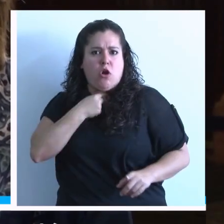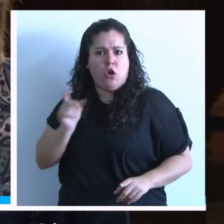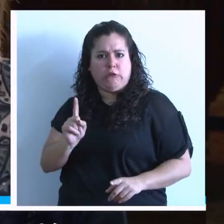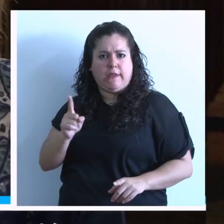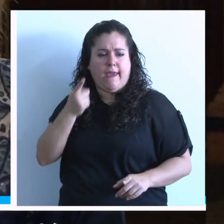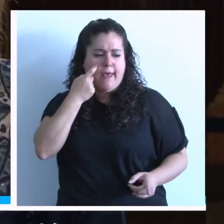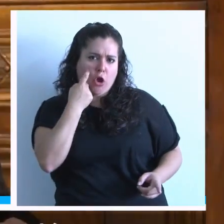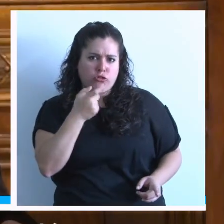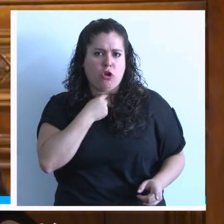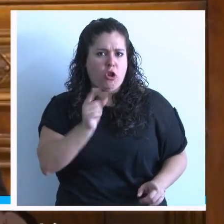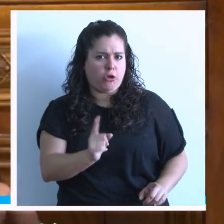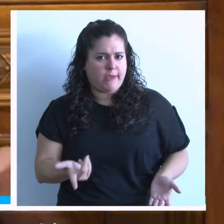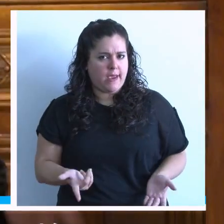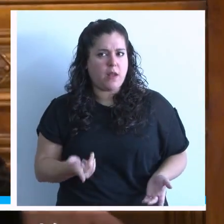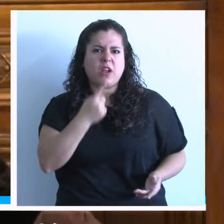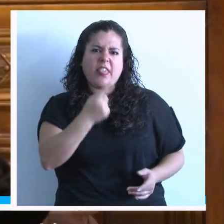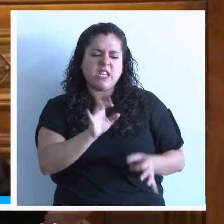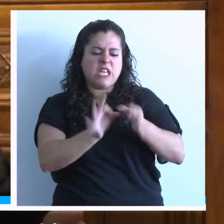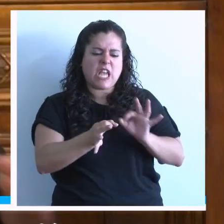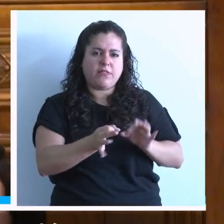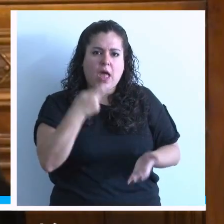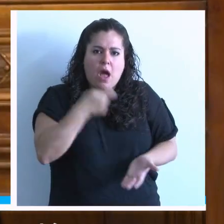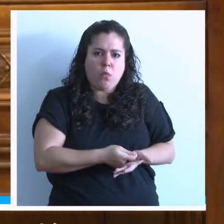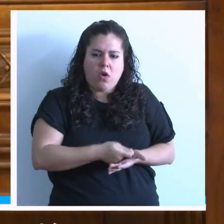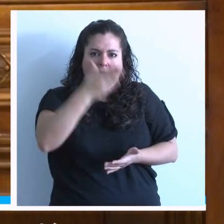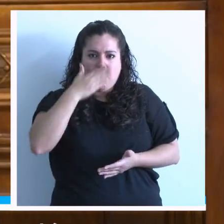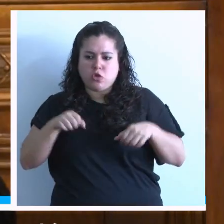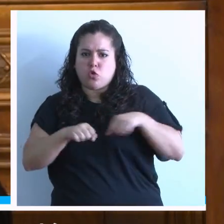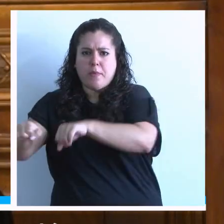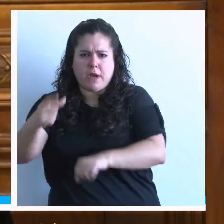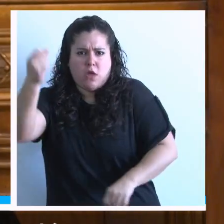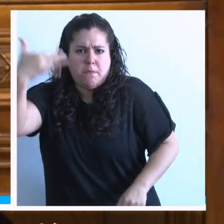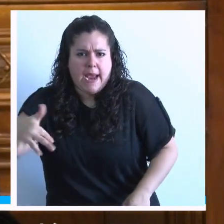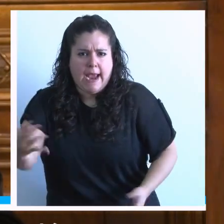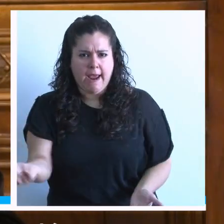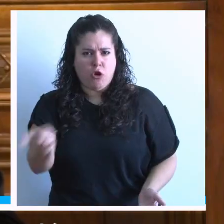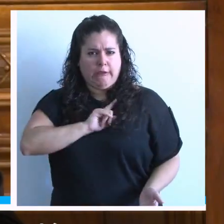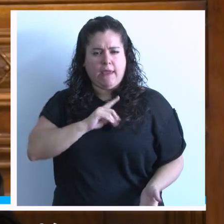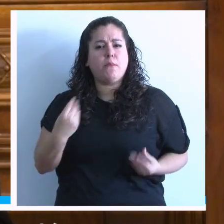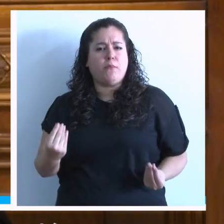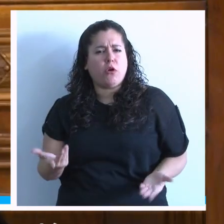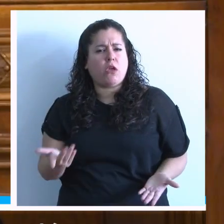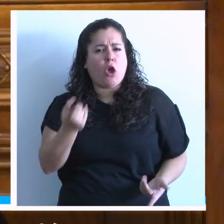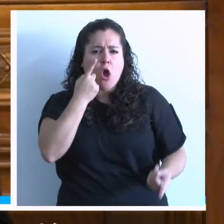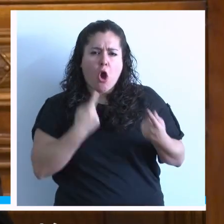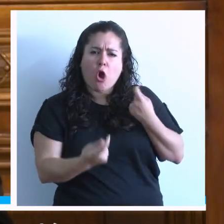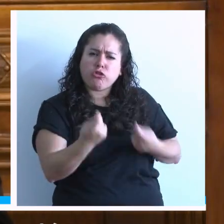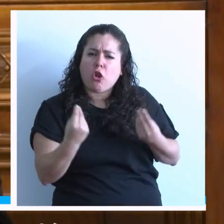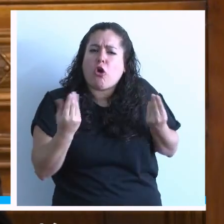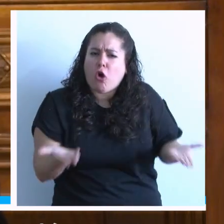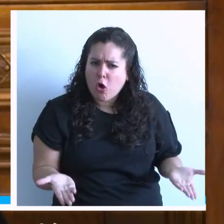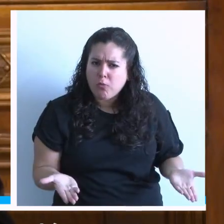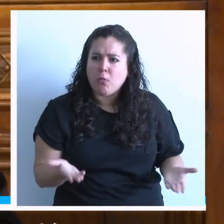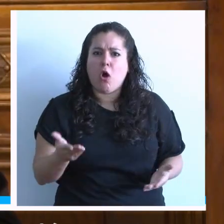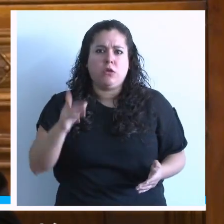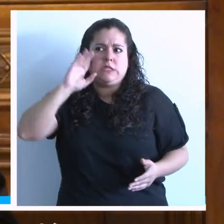a esta revisión. Pero el productor se queja, dice: nosotros recibimos centavos y resulta que la gente en góndola paga precios exorbitantes. ¿Cómo manejar